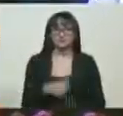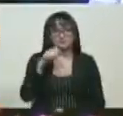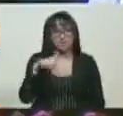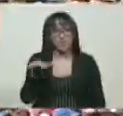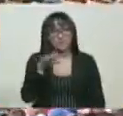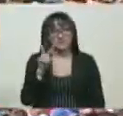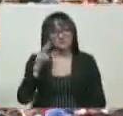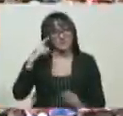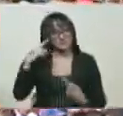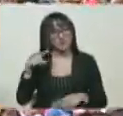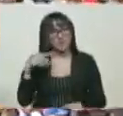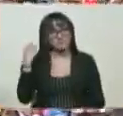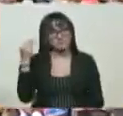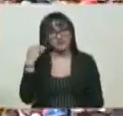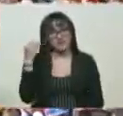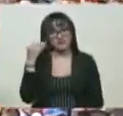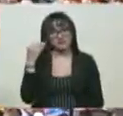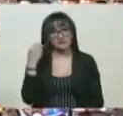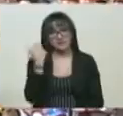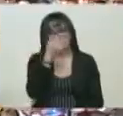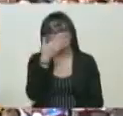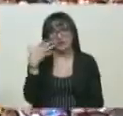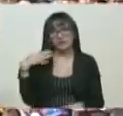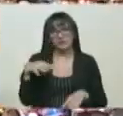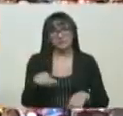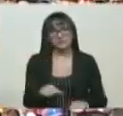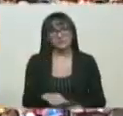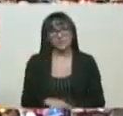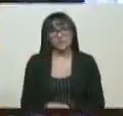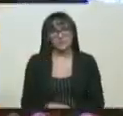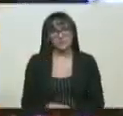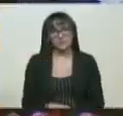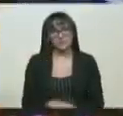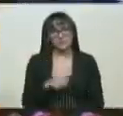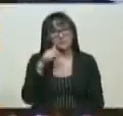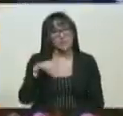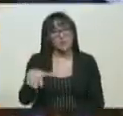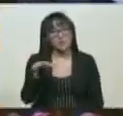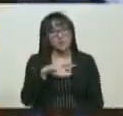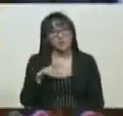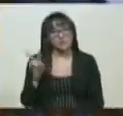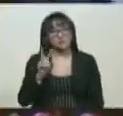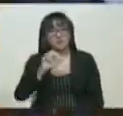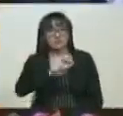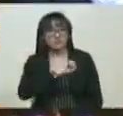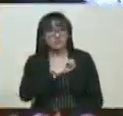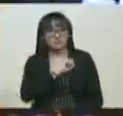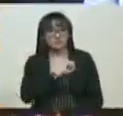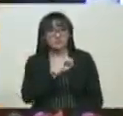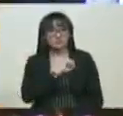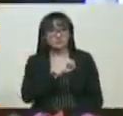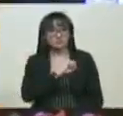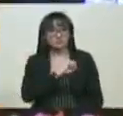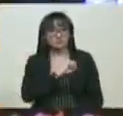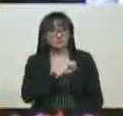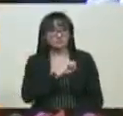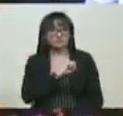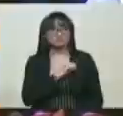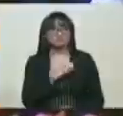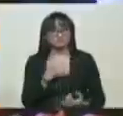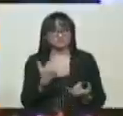si el imperialismo cree que el pueblo venezolano se va a atemorizar, aquí está